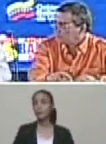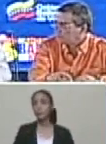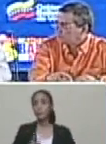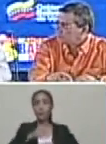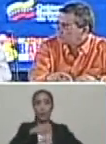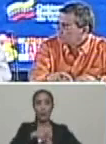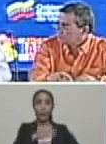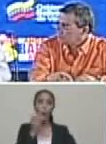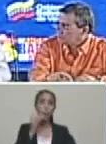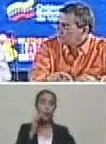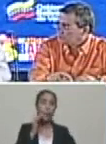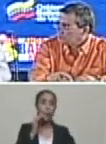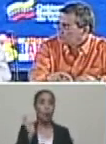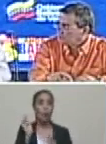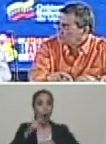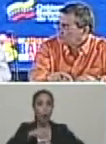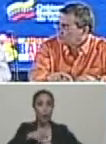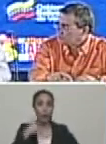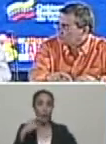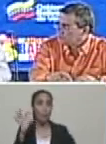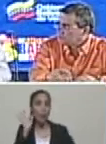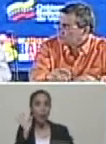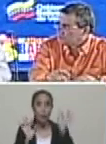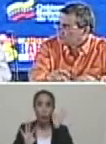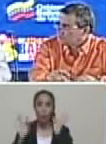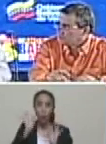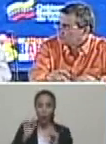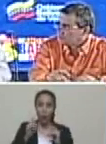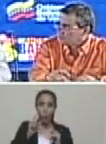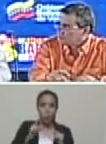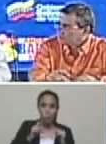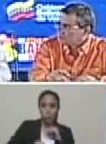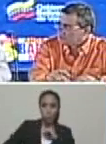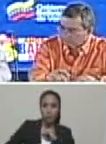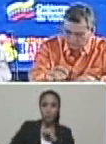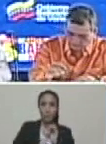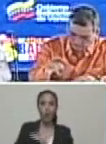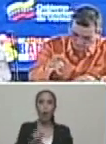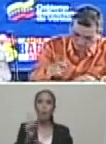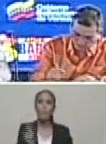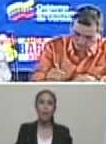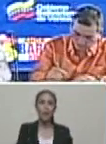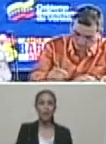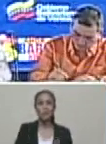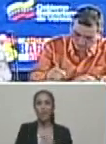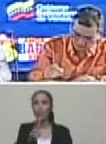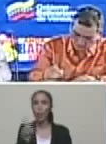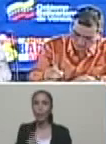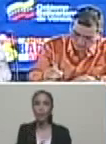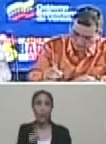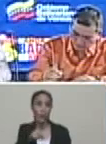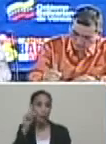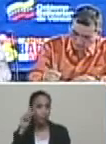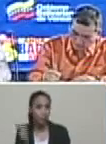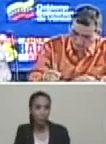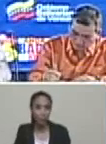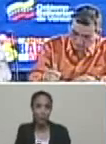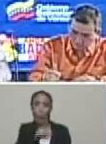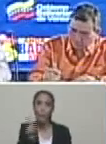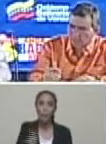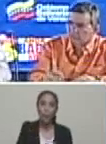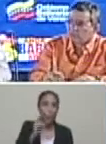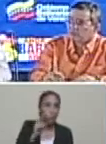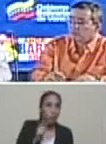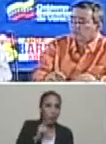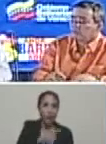ahorita, me están escuchando miles de mujeres que están embarazadas. Unas tienen un mes y no lo saben.